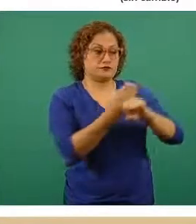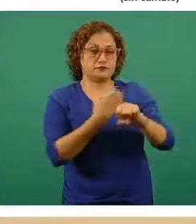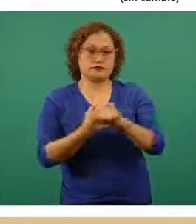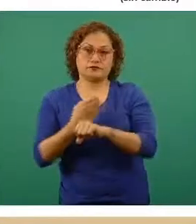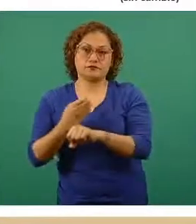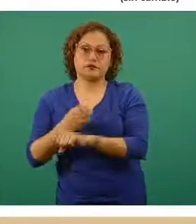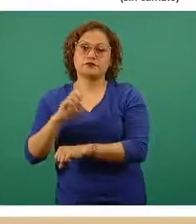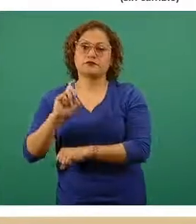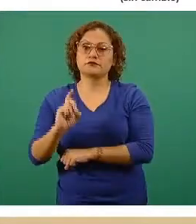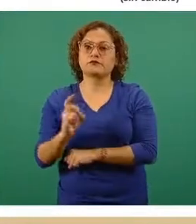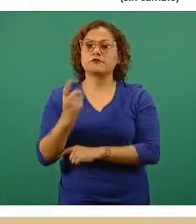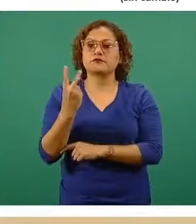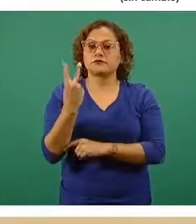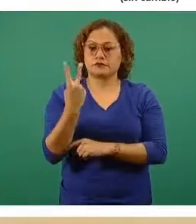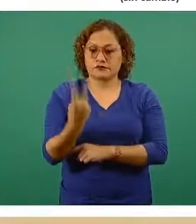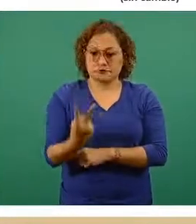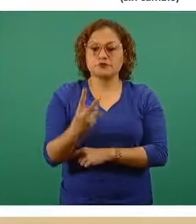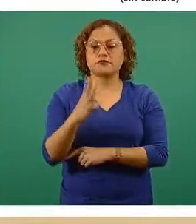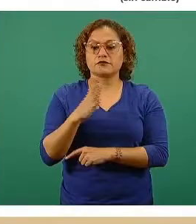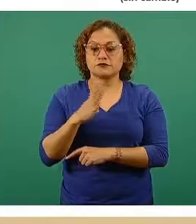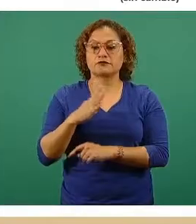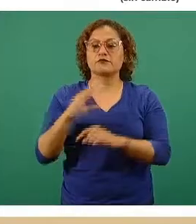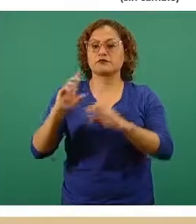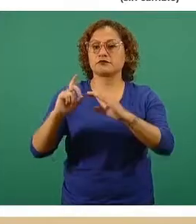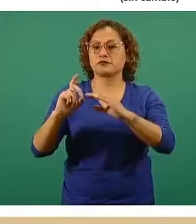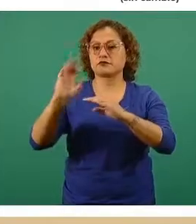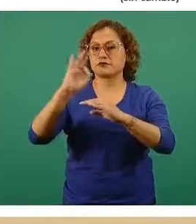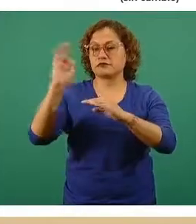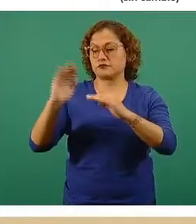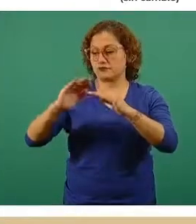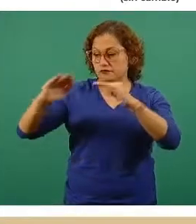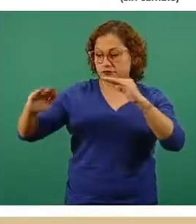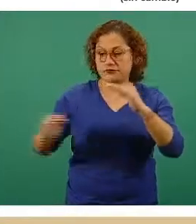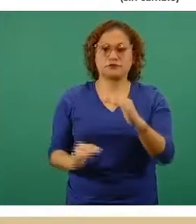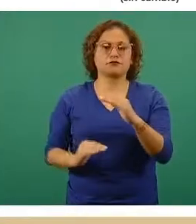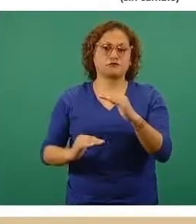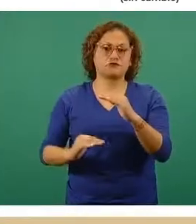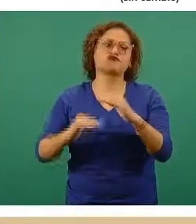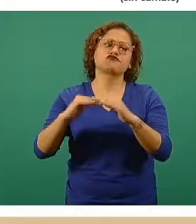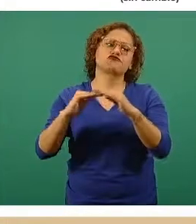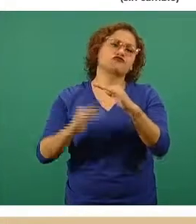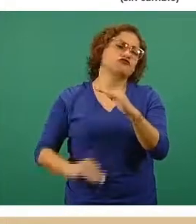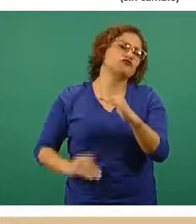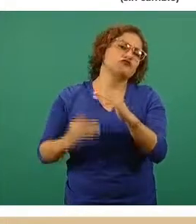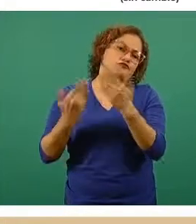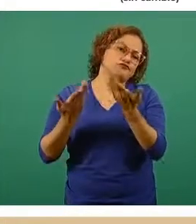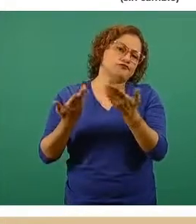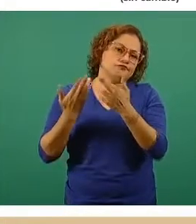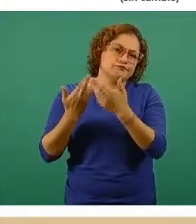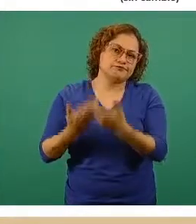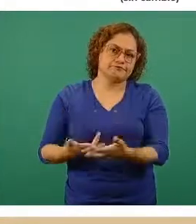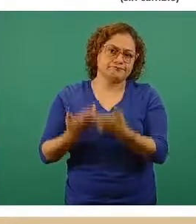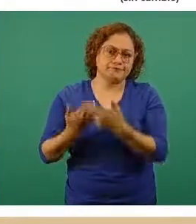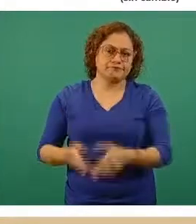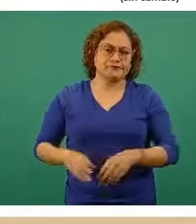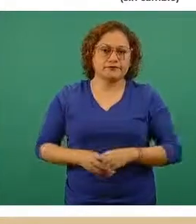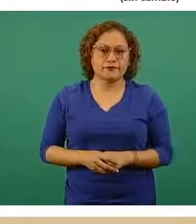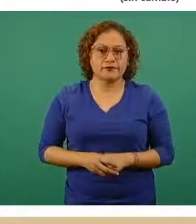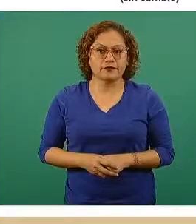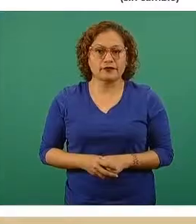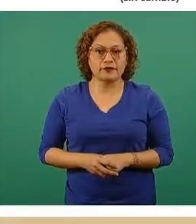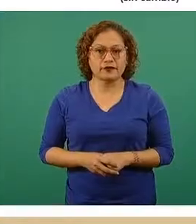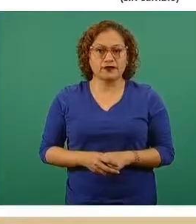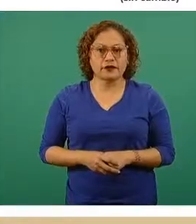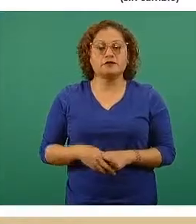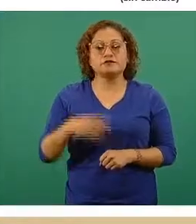federativas menores del 30% de ocupación en camas para hospitalización general. Esto significa que ninguno de los